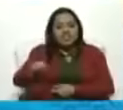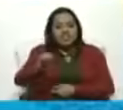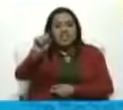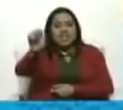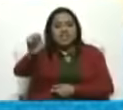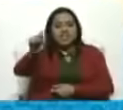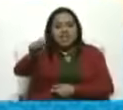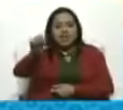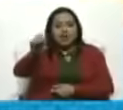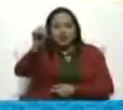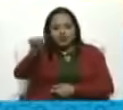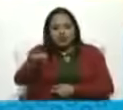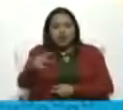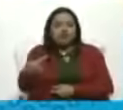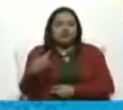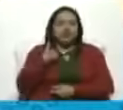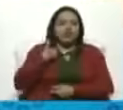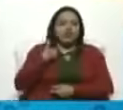Yo